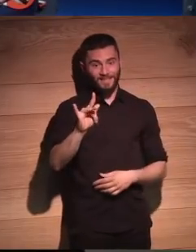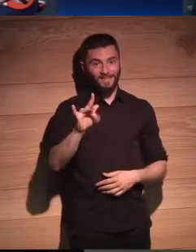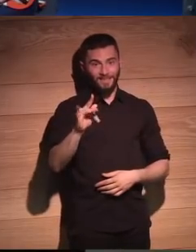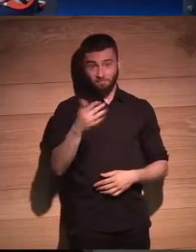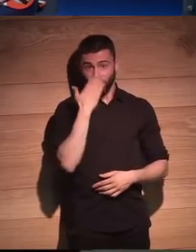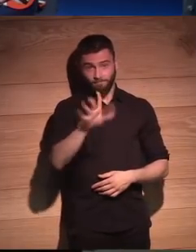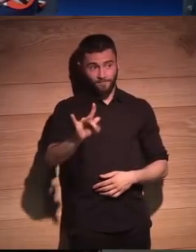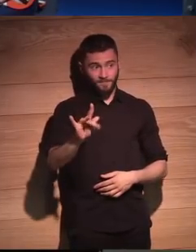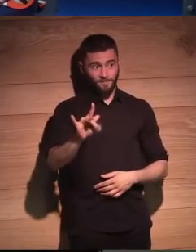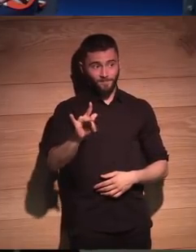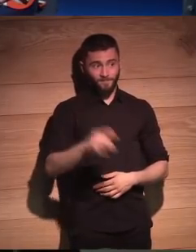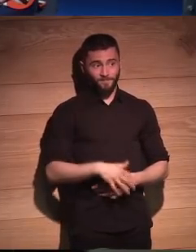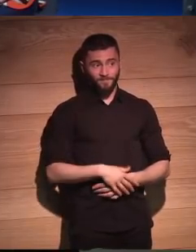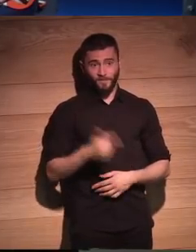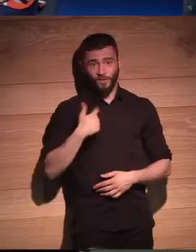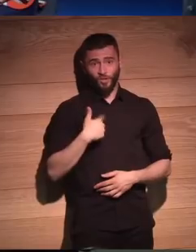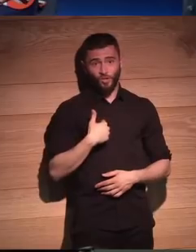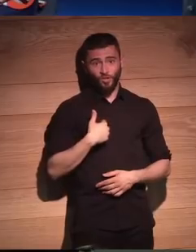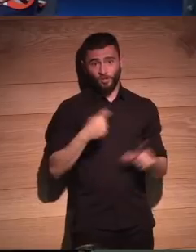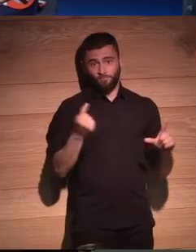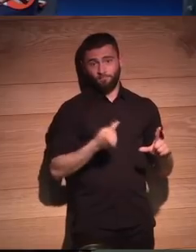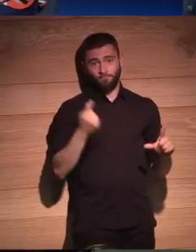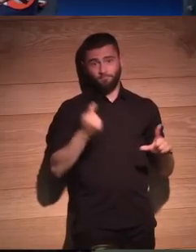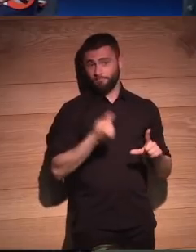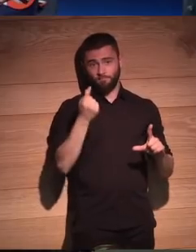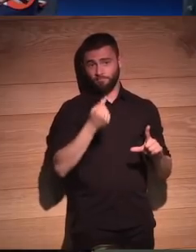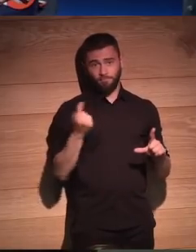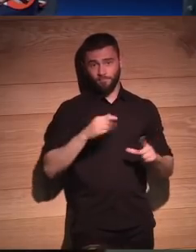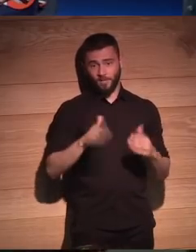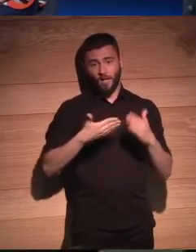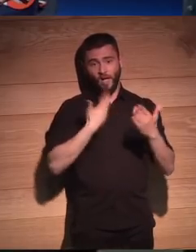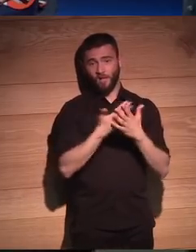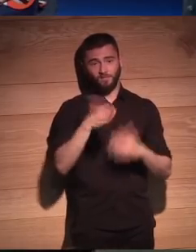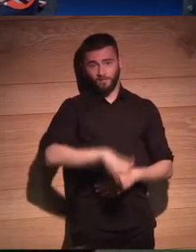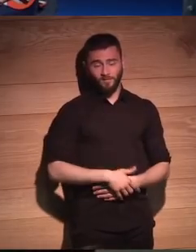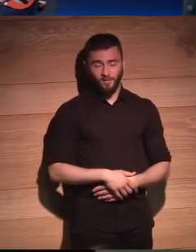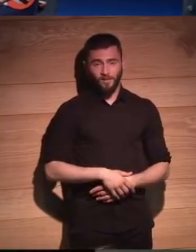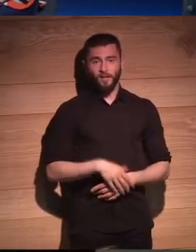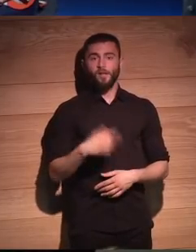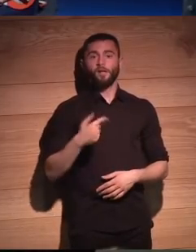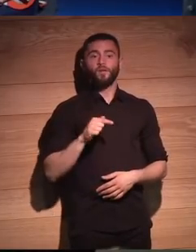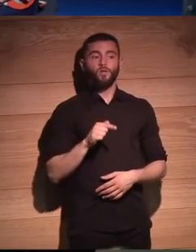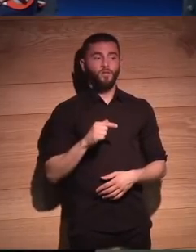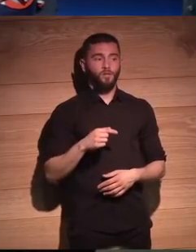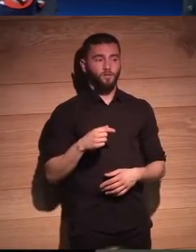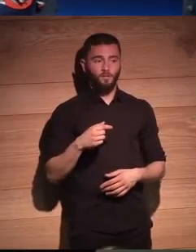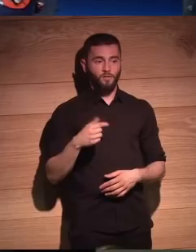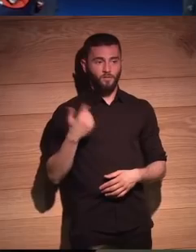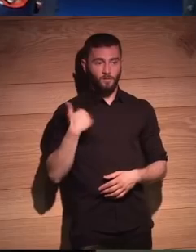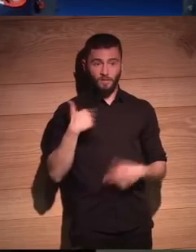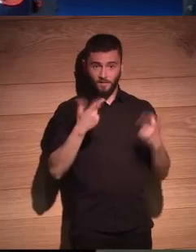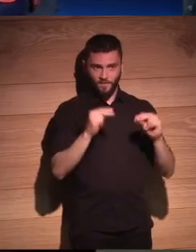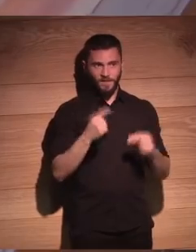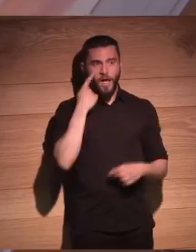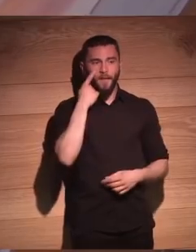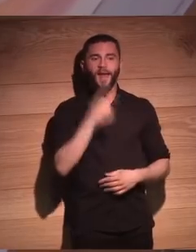verdad es que sí, casi. Es que yo puedo tirarme así hasta ¿Hasta cuándo podrías estar rematando tu No, la verdad que ya está acabado. Sí. Vamos a verla.